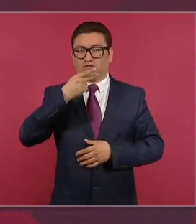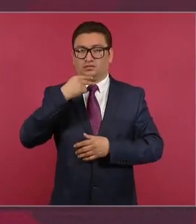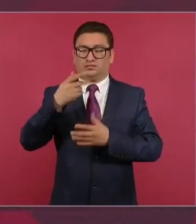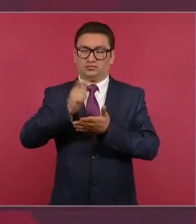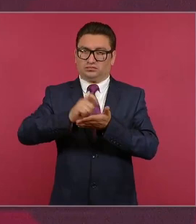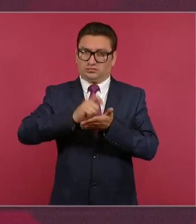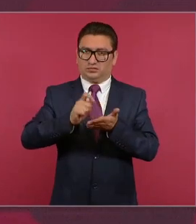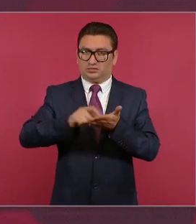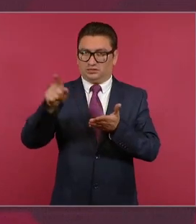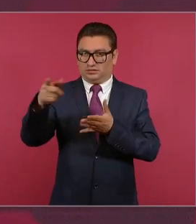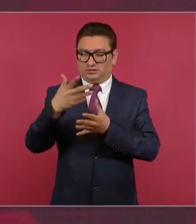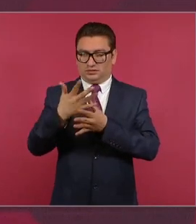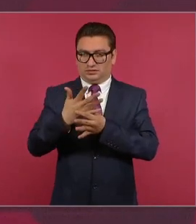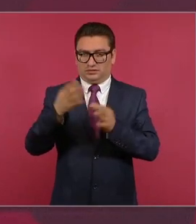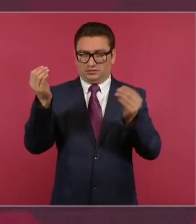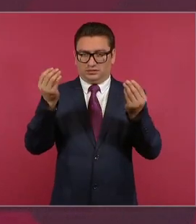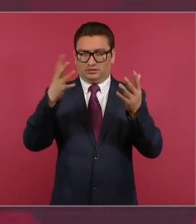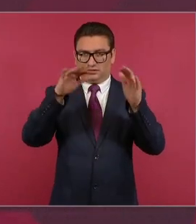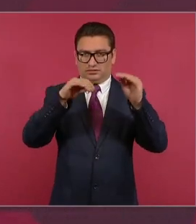ese